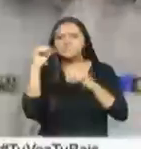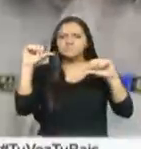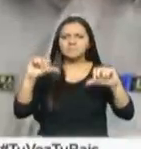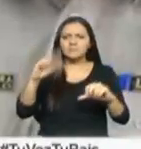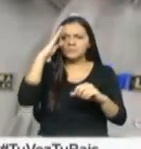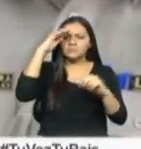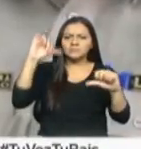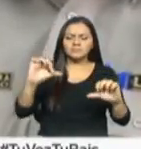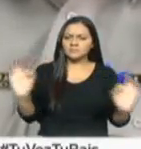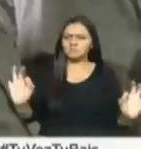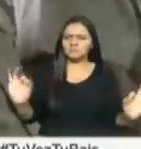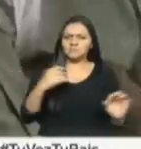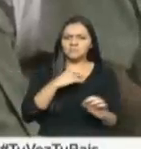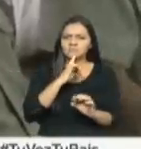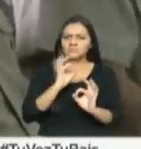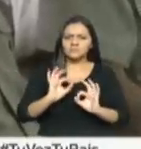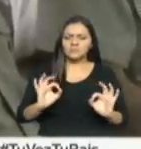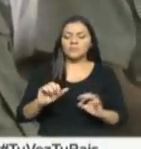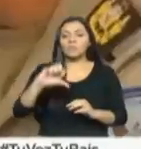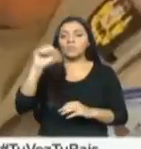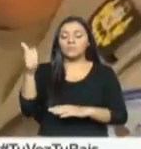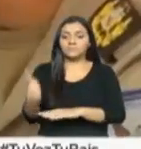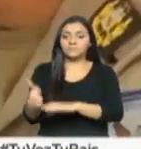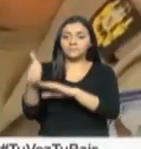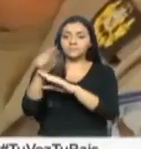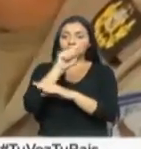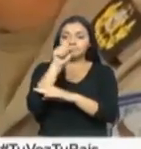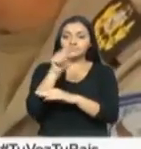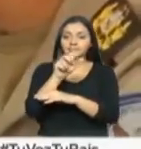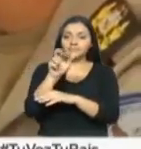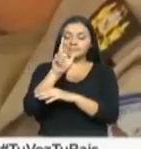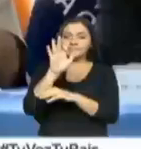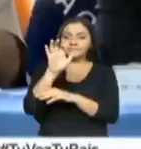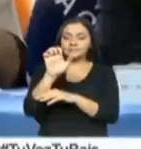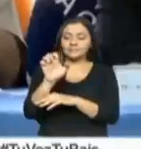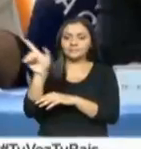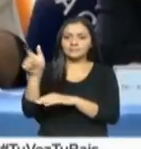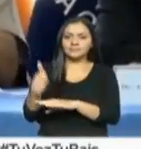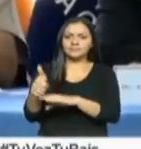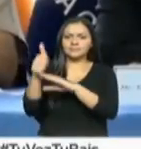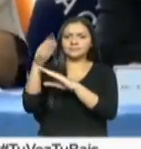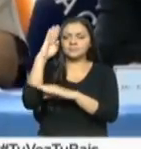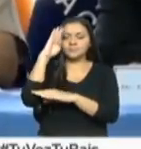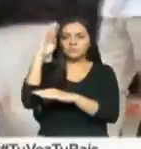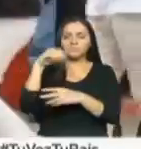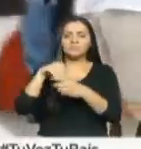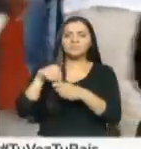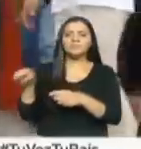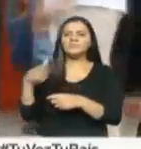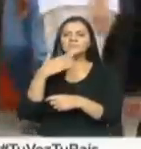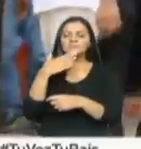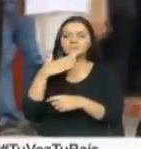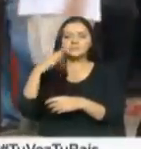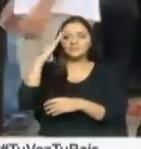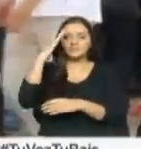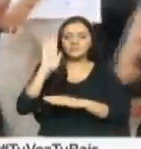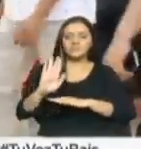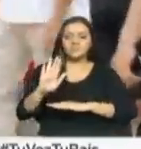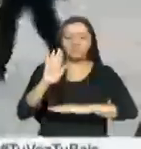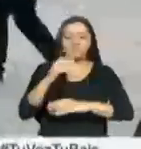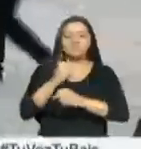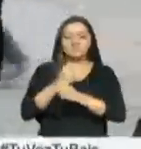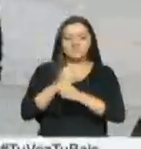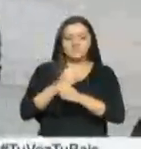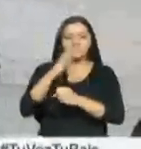Por su parte, el general Milton Zárate, jefe de Estado Mayor de la Policía Nacional, destacó el compromiso y el trabajo realizado por